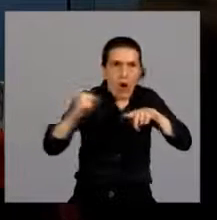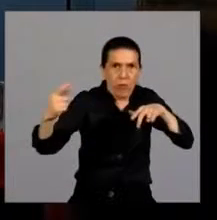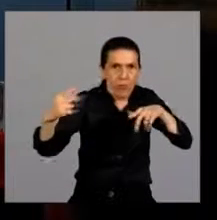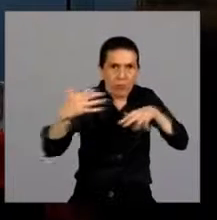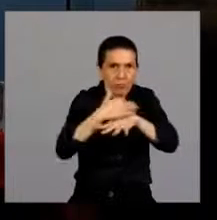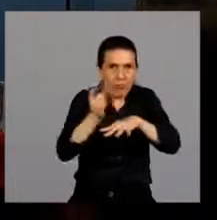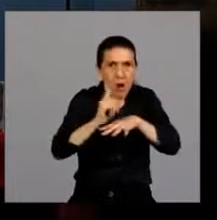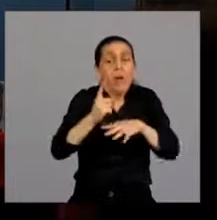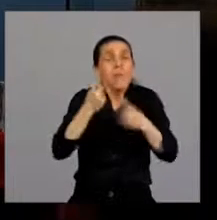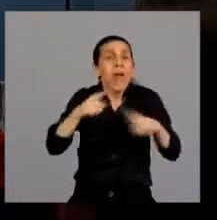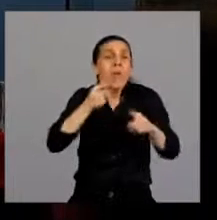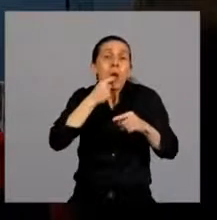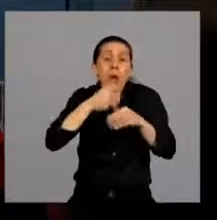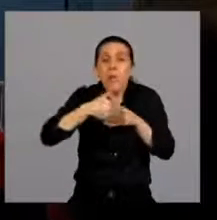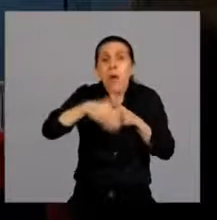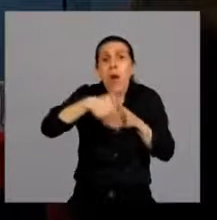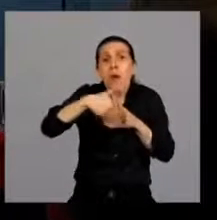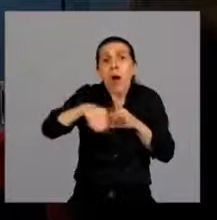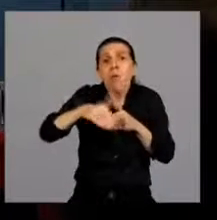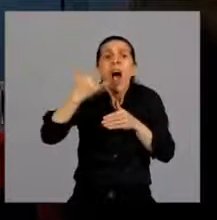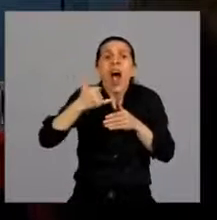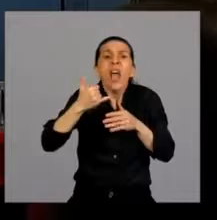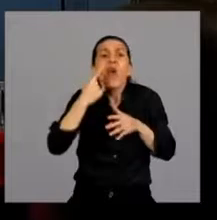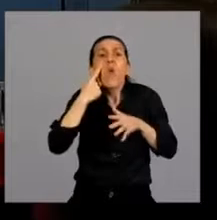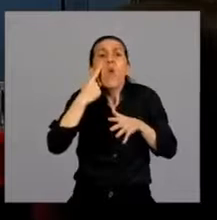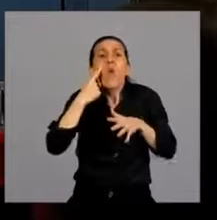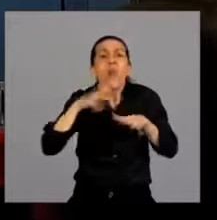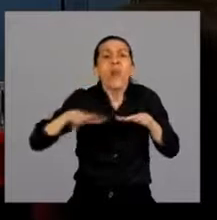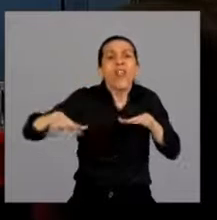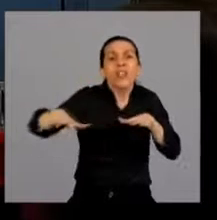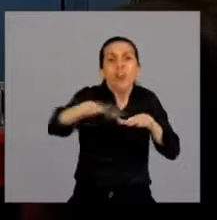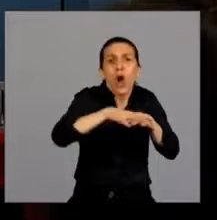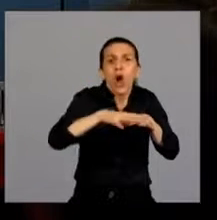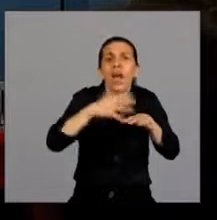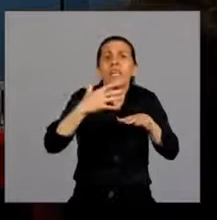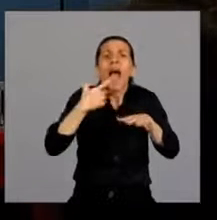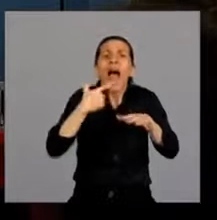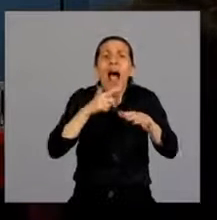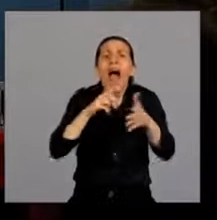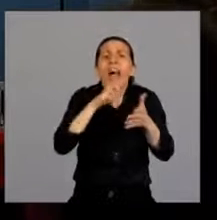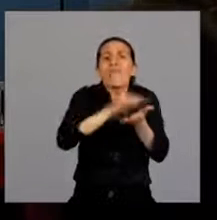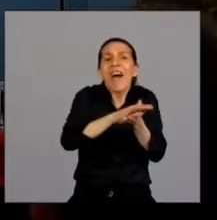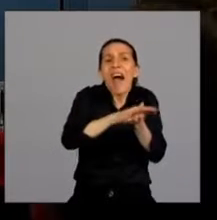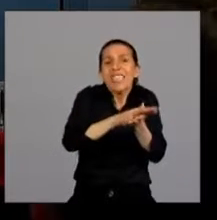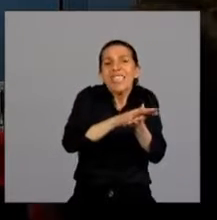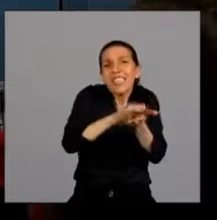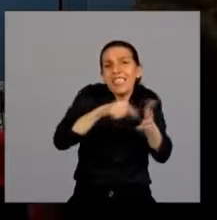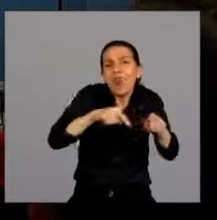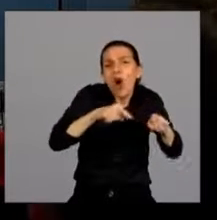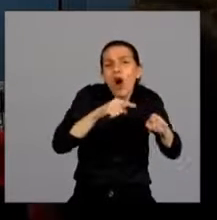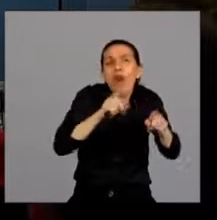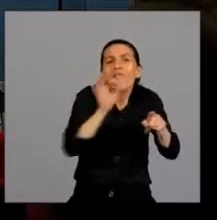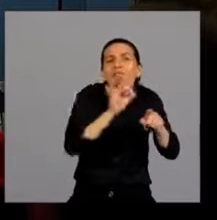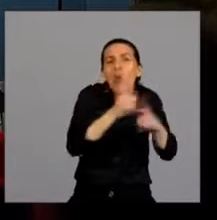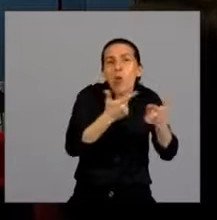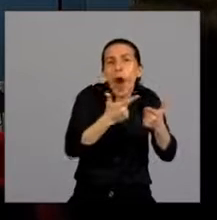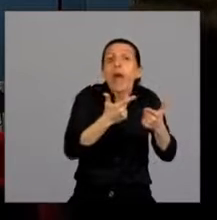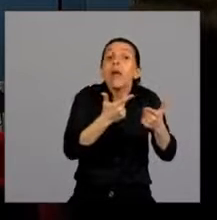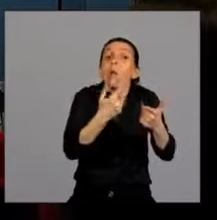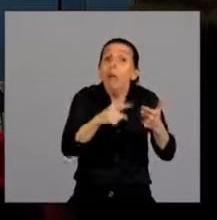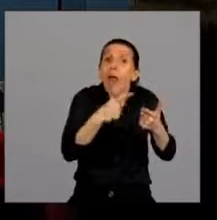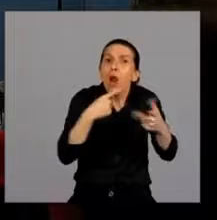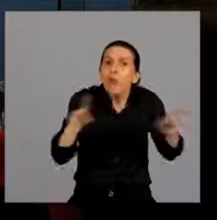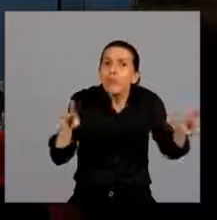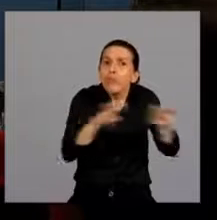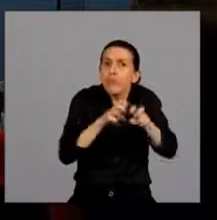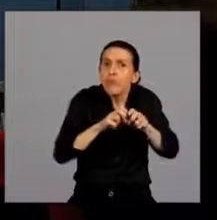nueva etapa hay jurisdicciones que no tienen circulación local, una buena noticia, y viven del turismo? Una de las actividades que